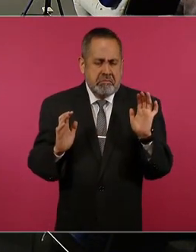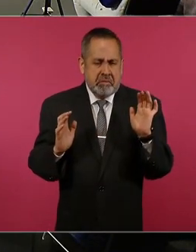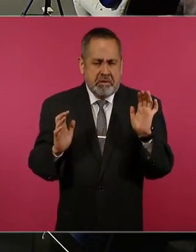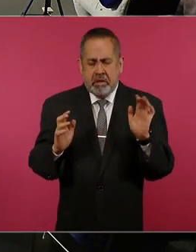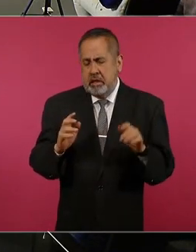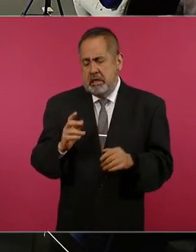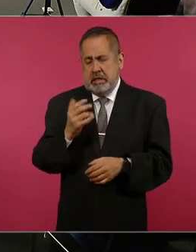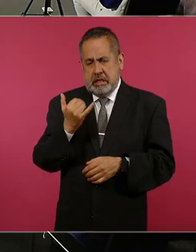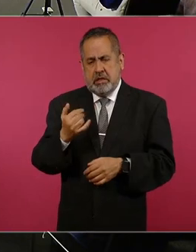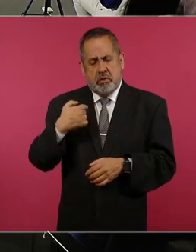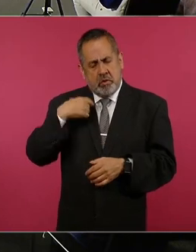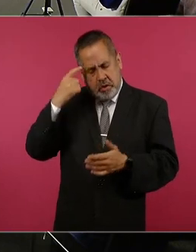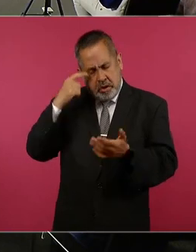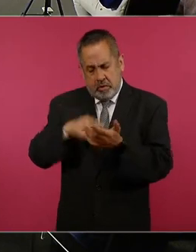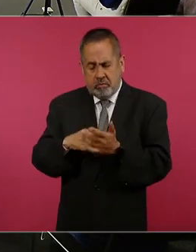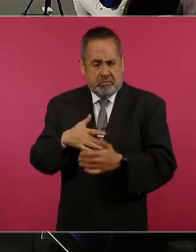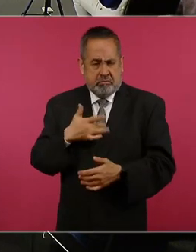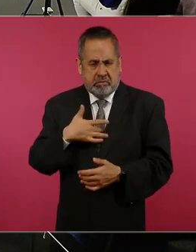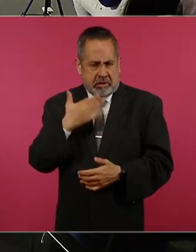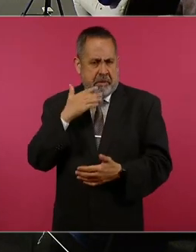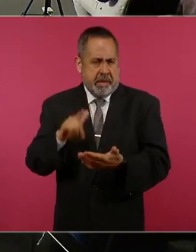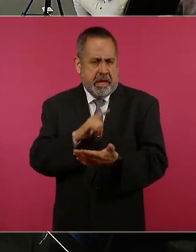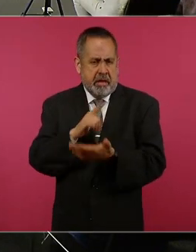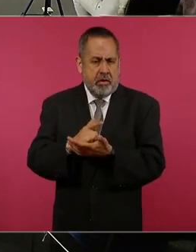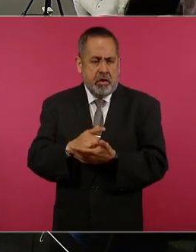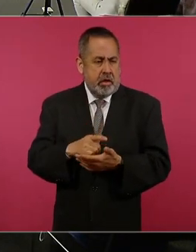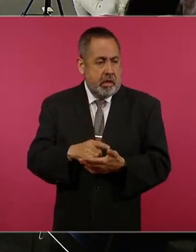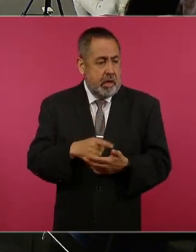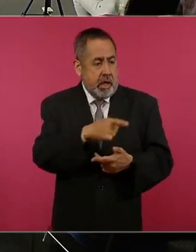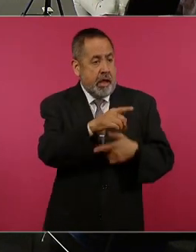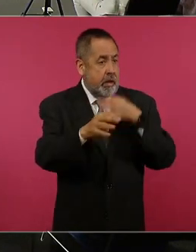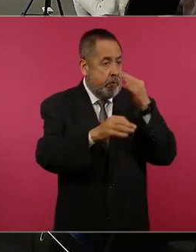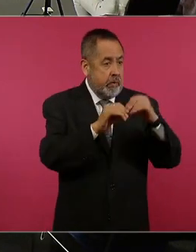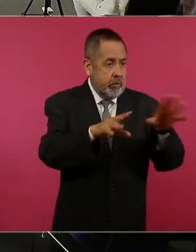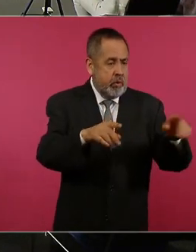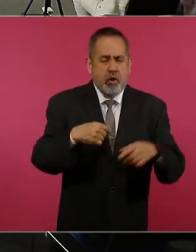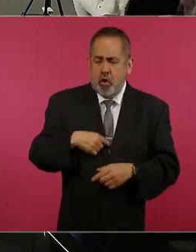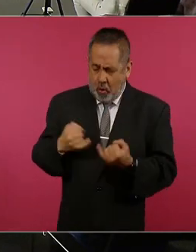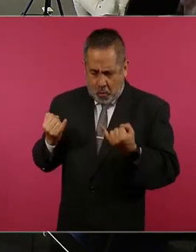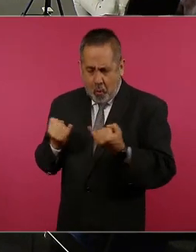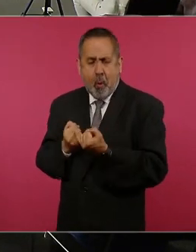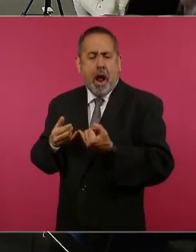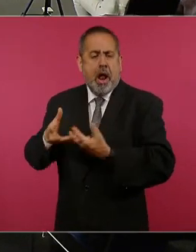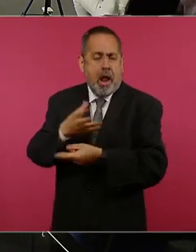el que podamos ejercer nuestro derecho de réplica.